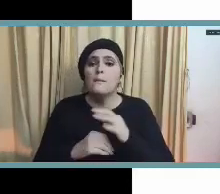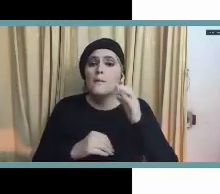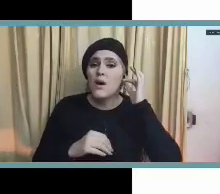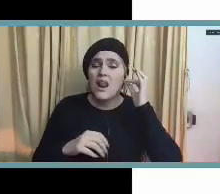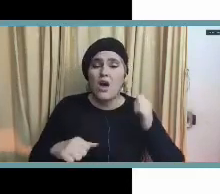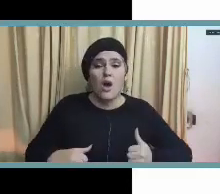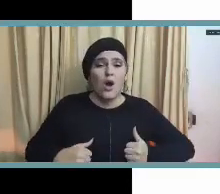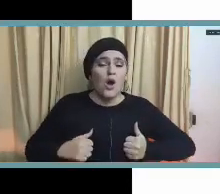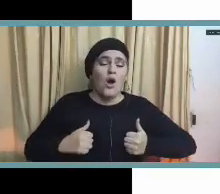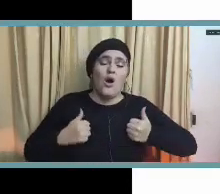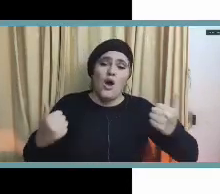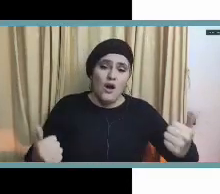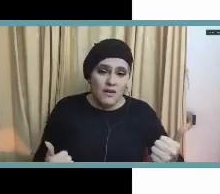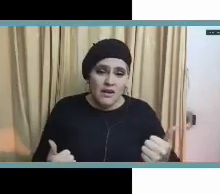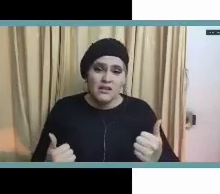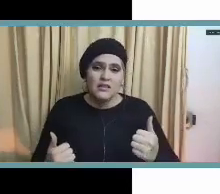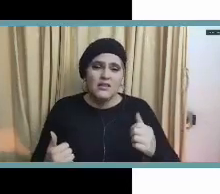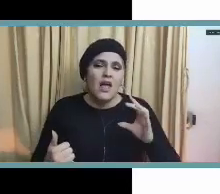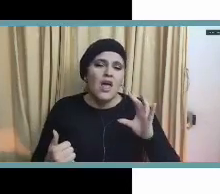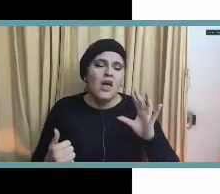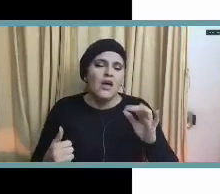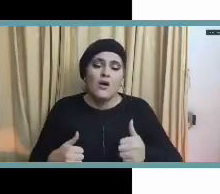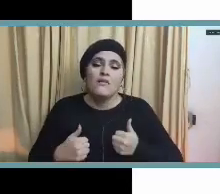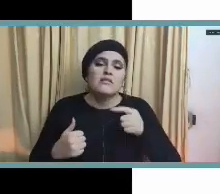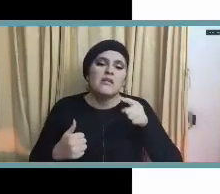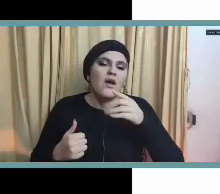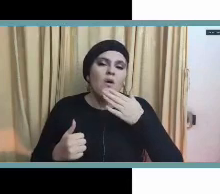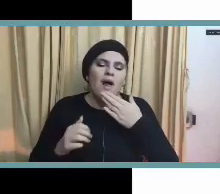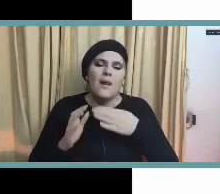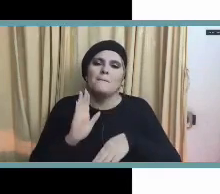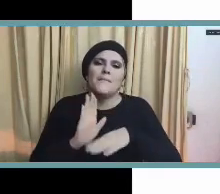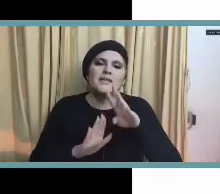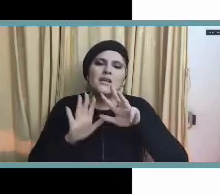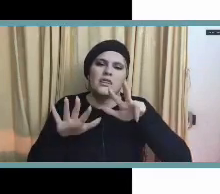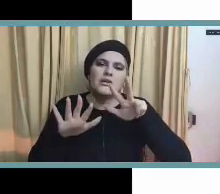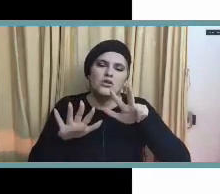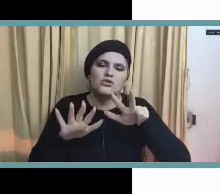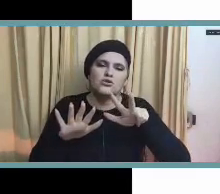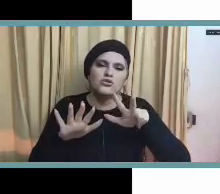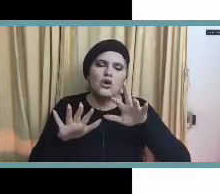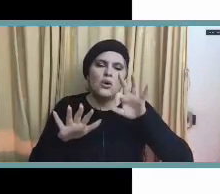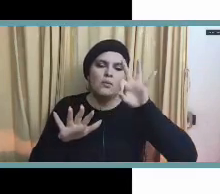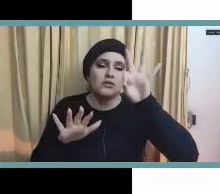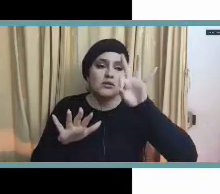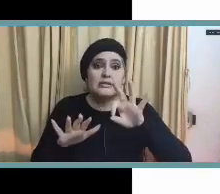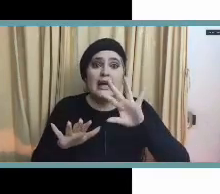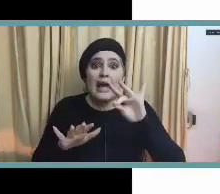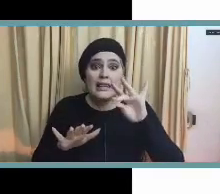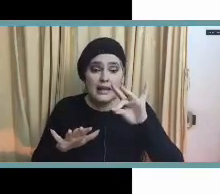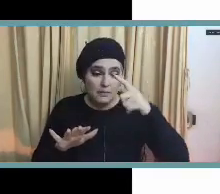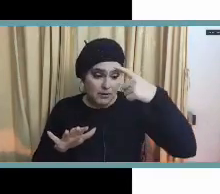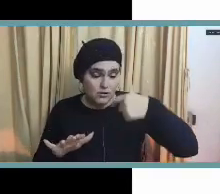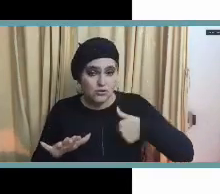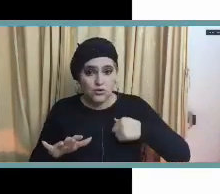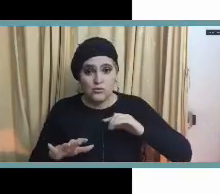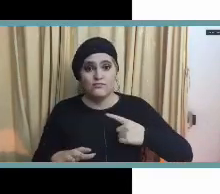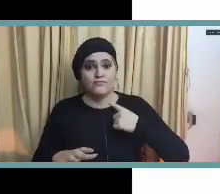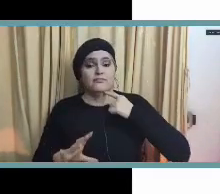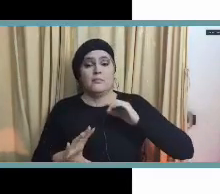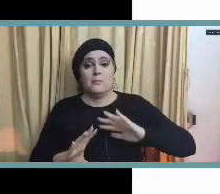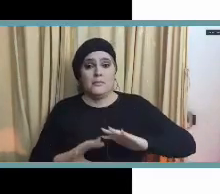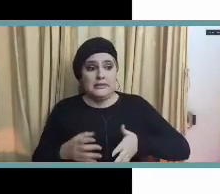también tienen un 18% más de probabilidades. Por lo tanto, el tema de la edad es un tema que la medicina sí